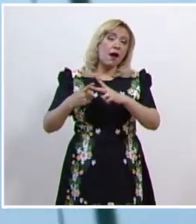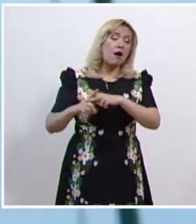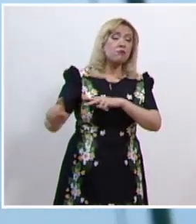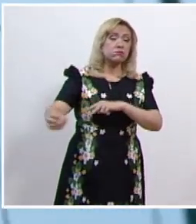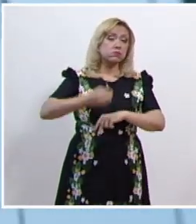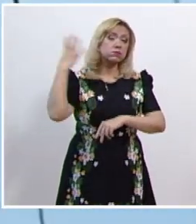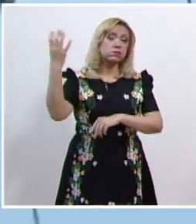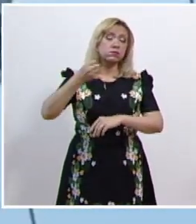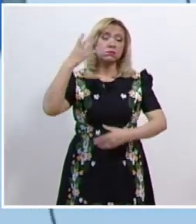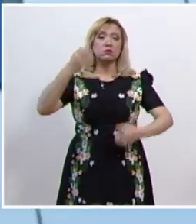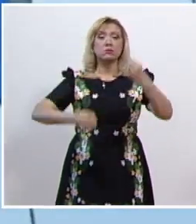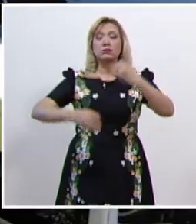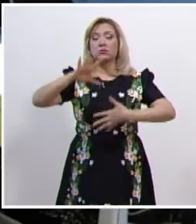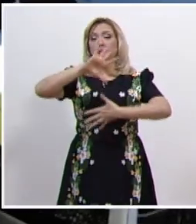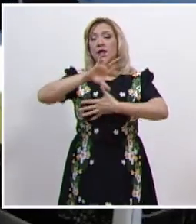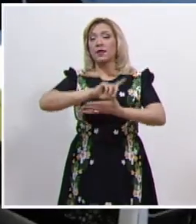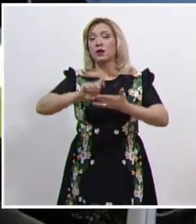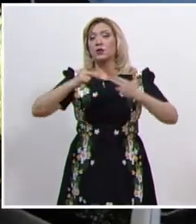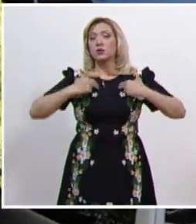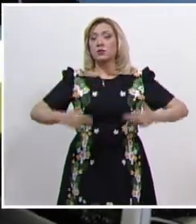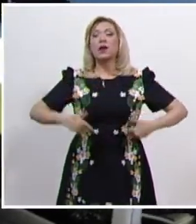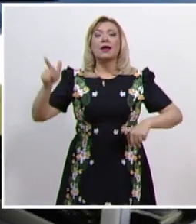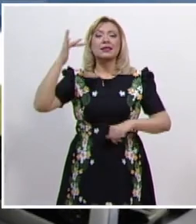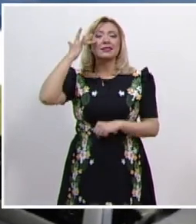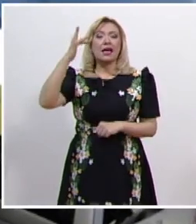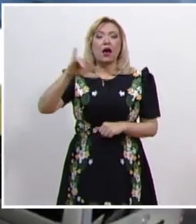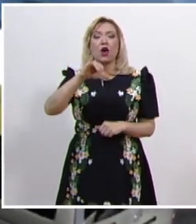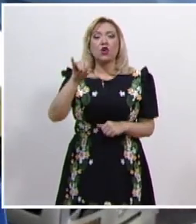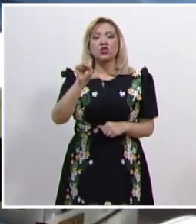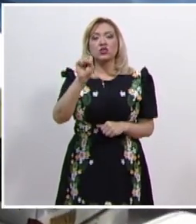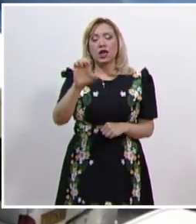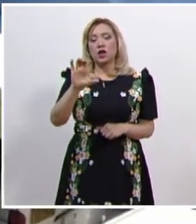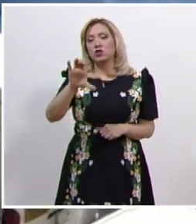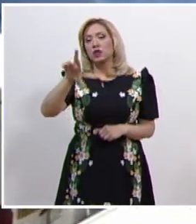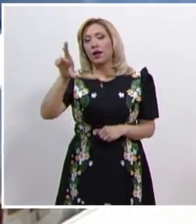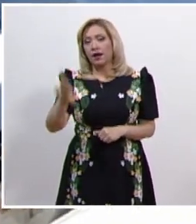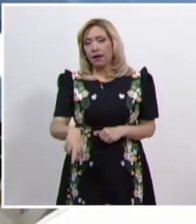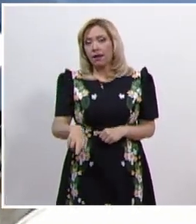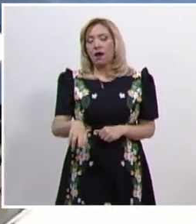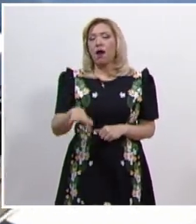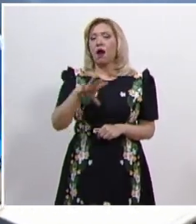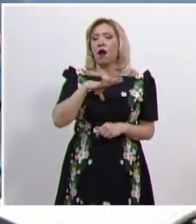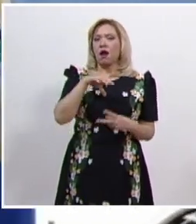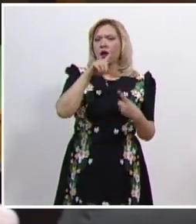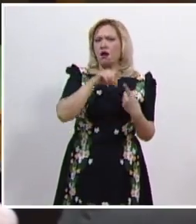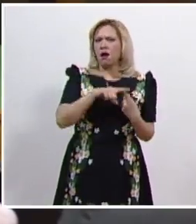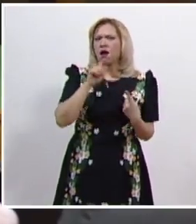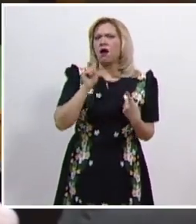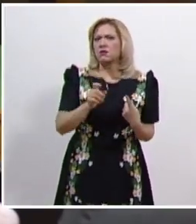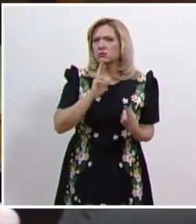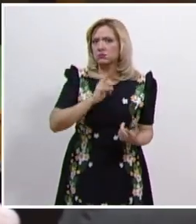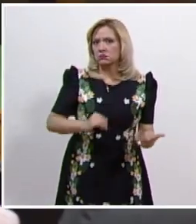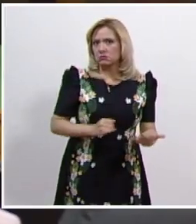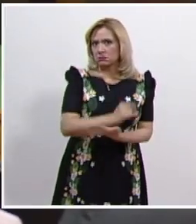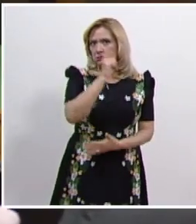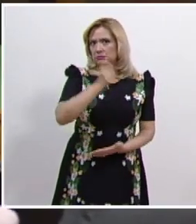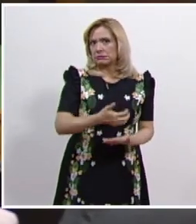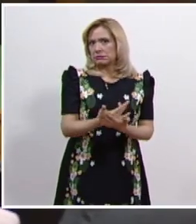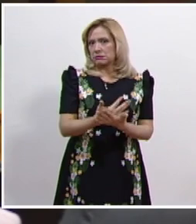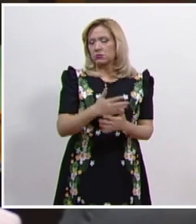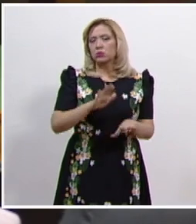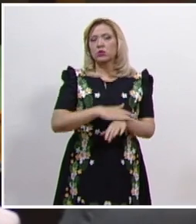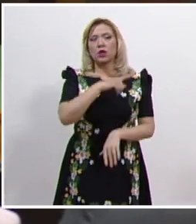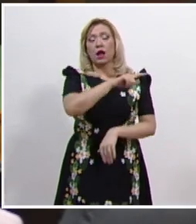Derechos Humanos en San José, Costa Rica, en el que dictará sentencia de 2 casos, Uno sobre la presunta responsabilidad del